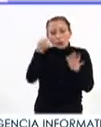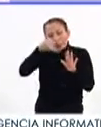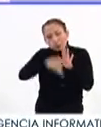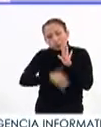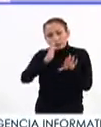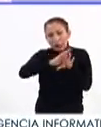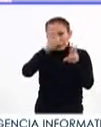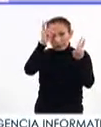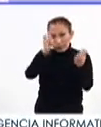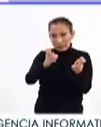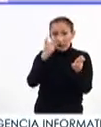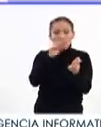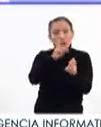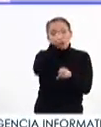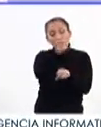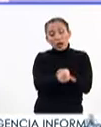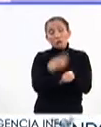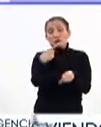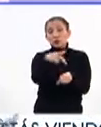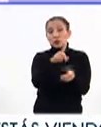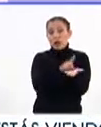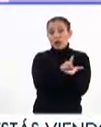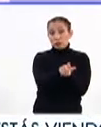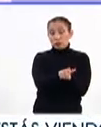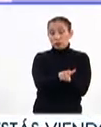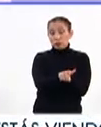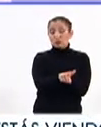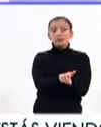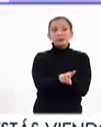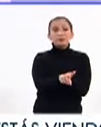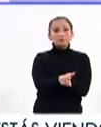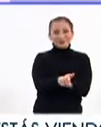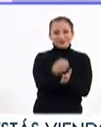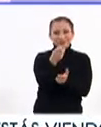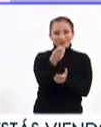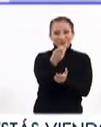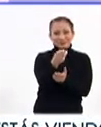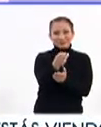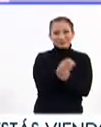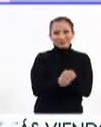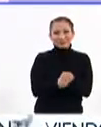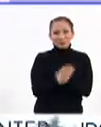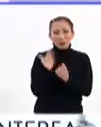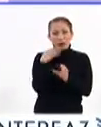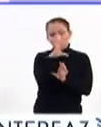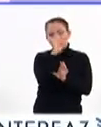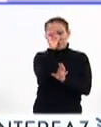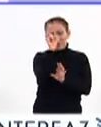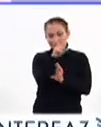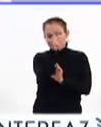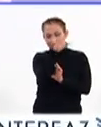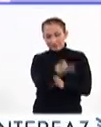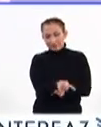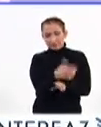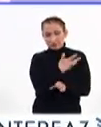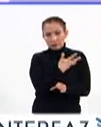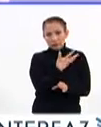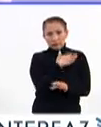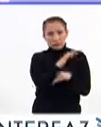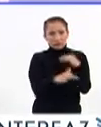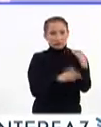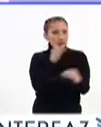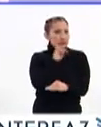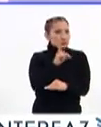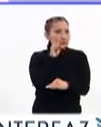en este tema de la mujer, en los derechos de la mujer. Y justo, digo, retomando el papel que tenemos